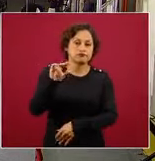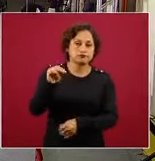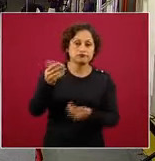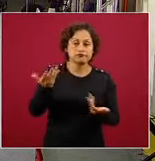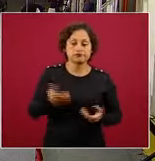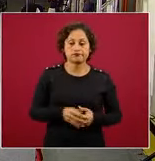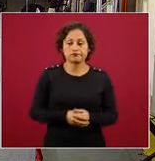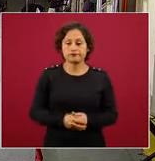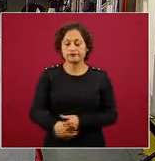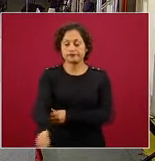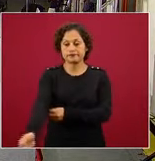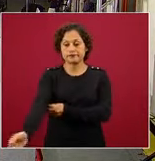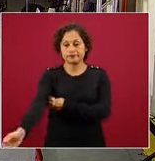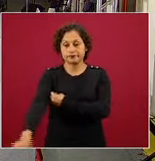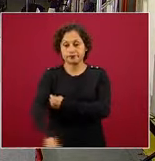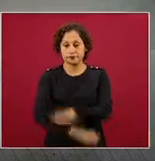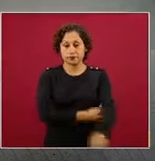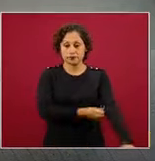Por favor.